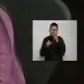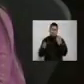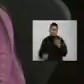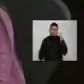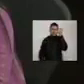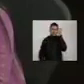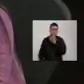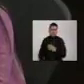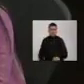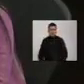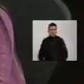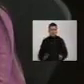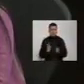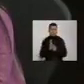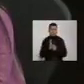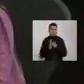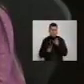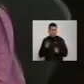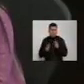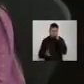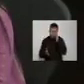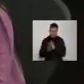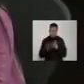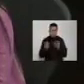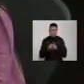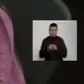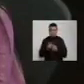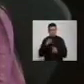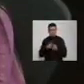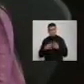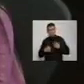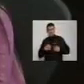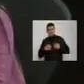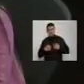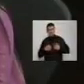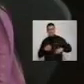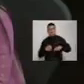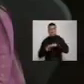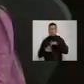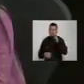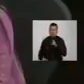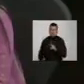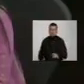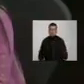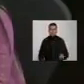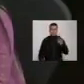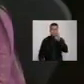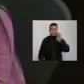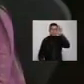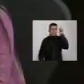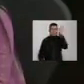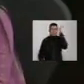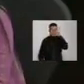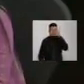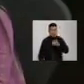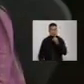en Uribe Meta, hecho que dejó personas lesionadas, creando temor en la población metense. El departamento del